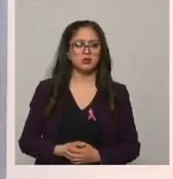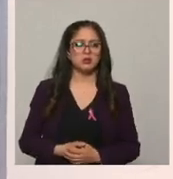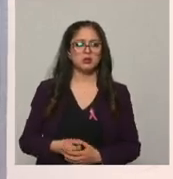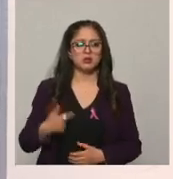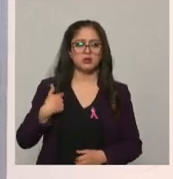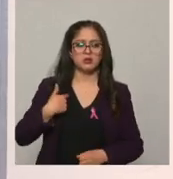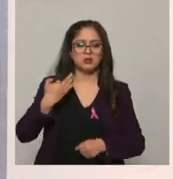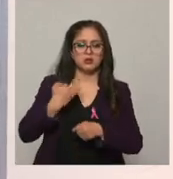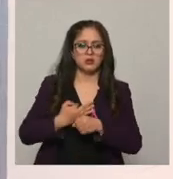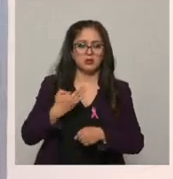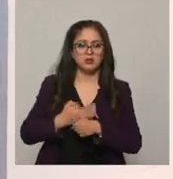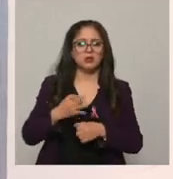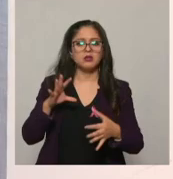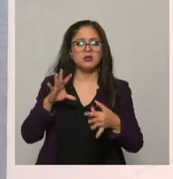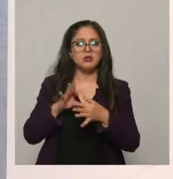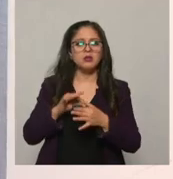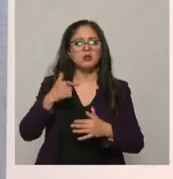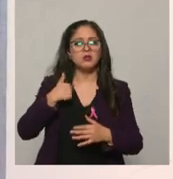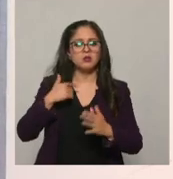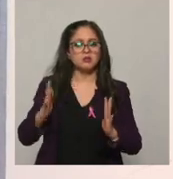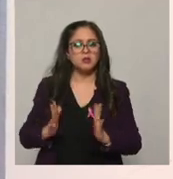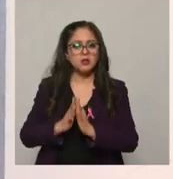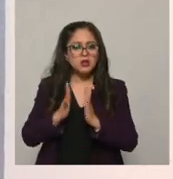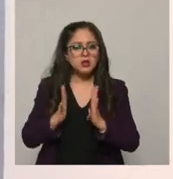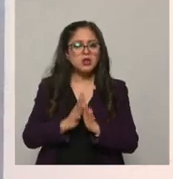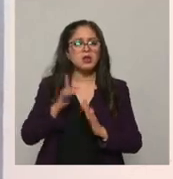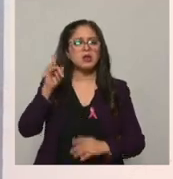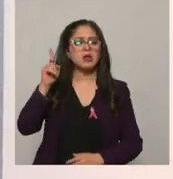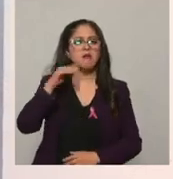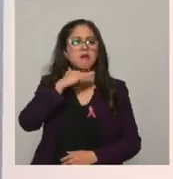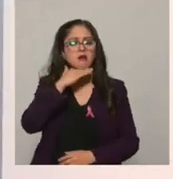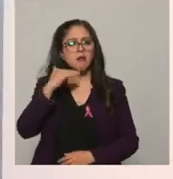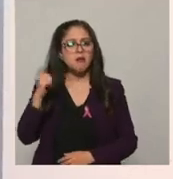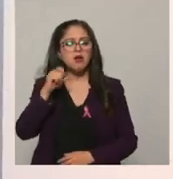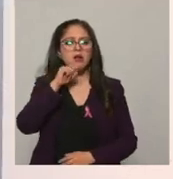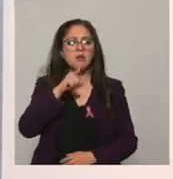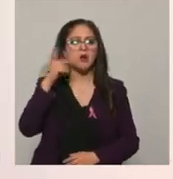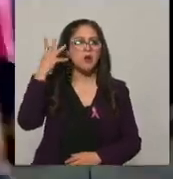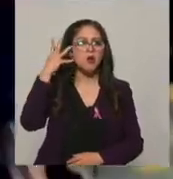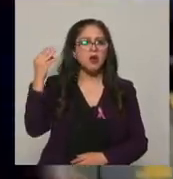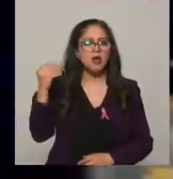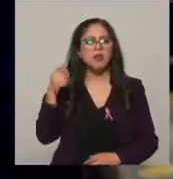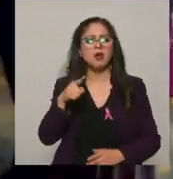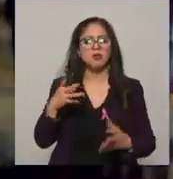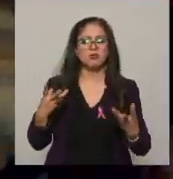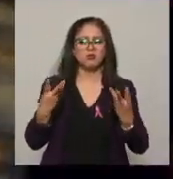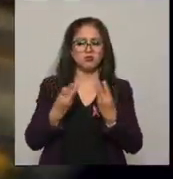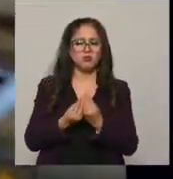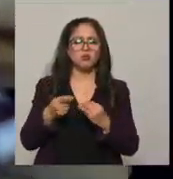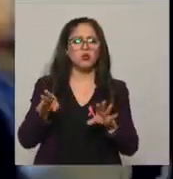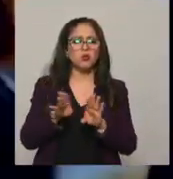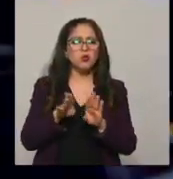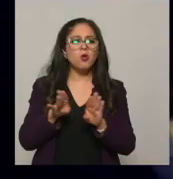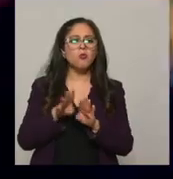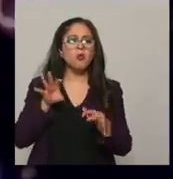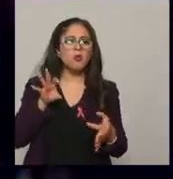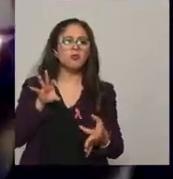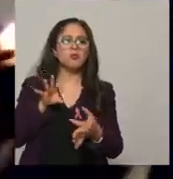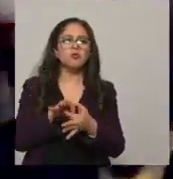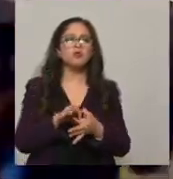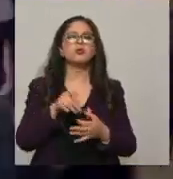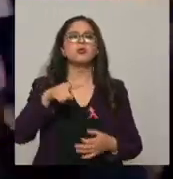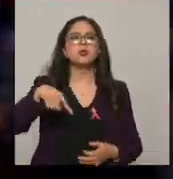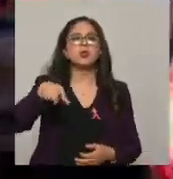en Alemania y en Holanda en una serie de encuentros que están haciendo precisamente como una